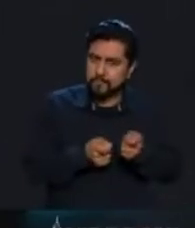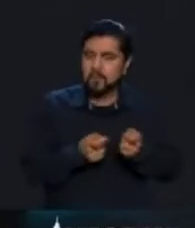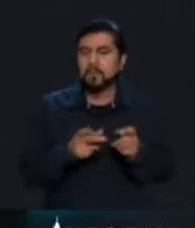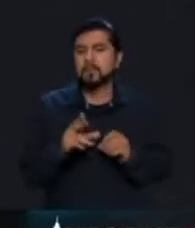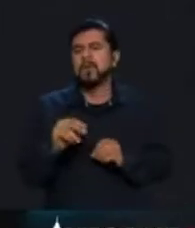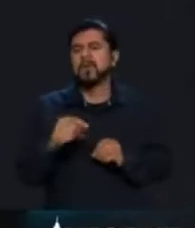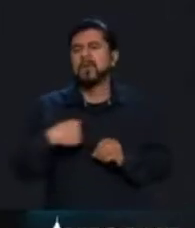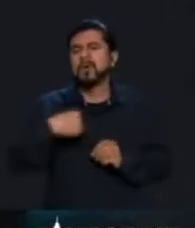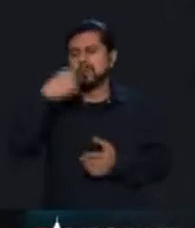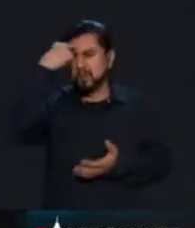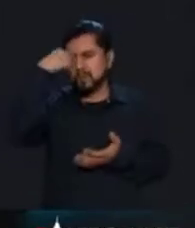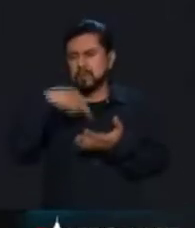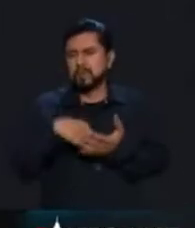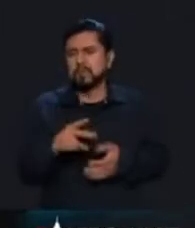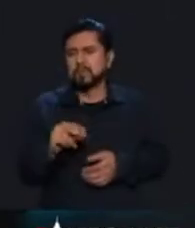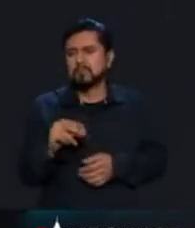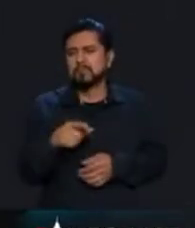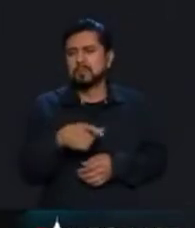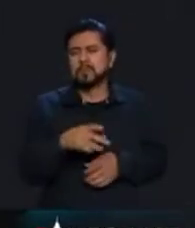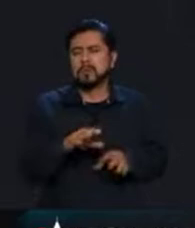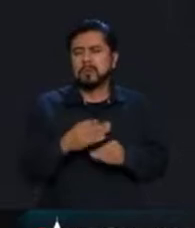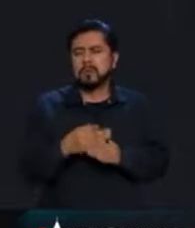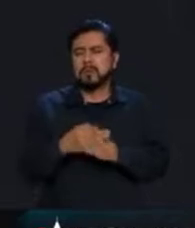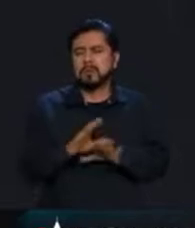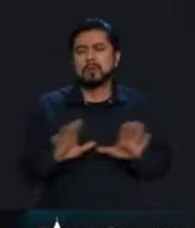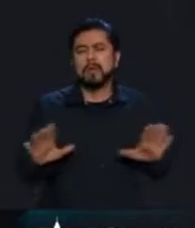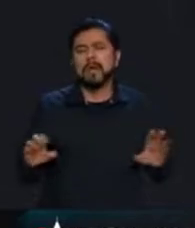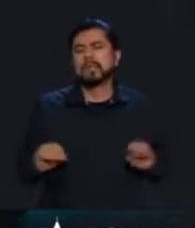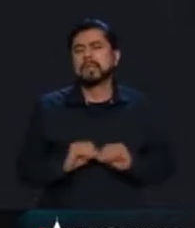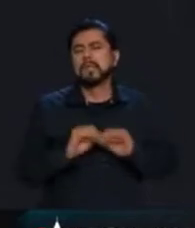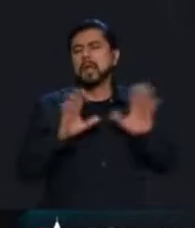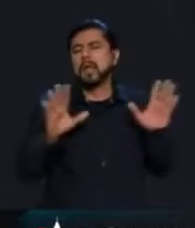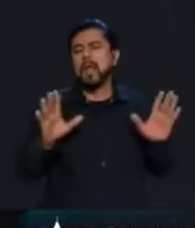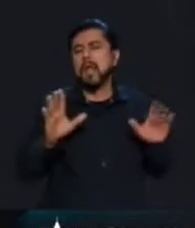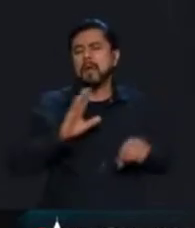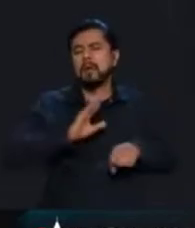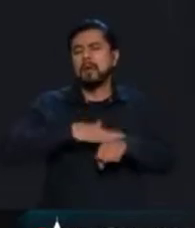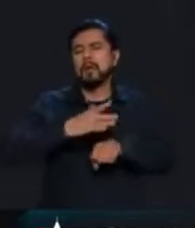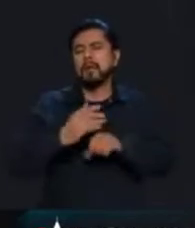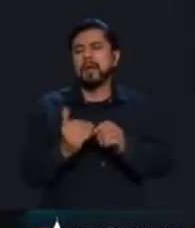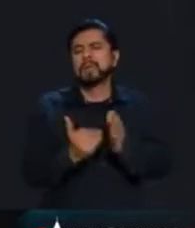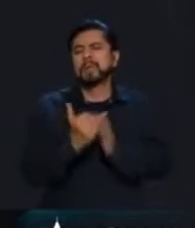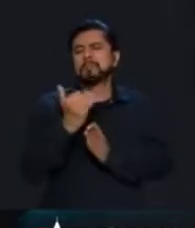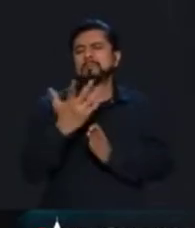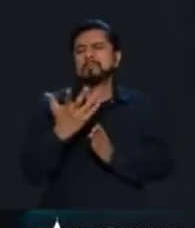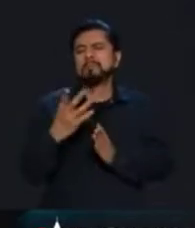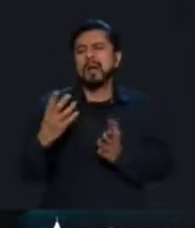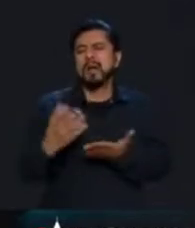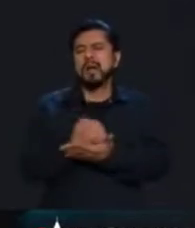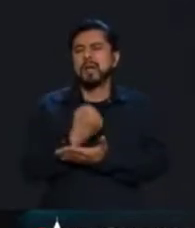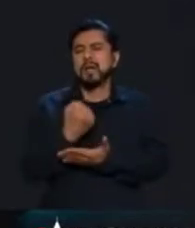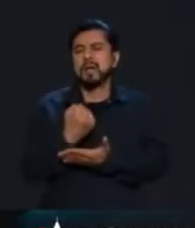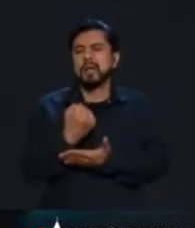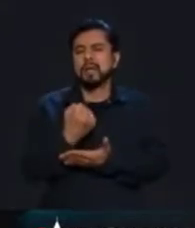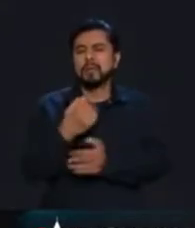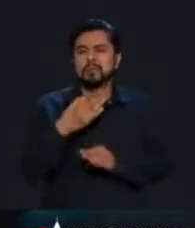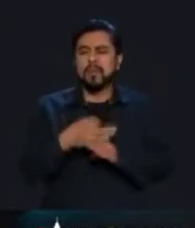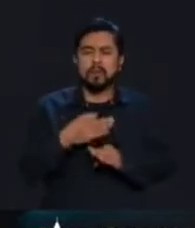con estas ventajas que les estoy mencionando. De plano. Es decir, debe ser una elección